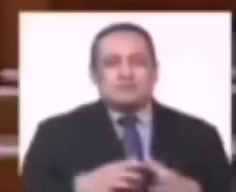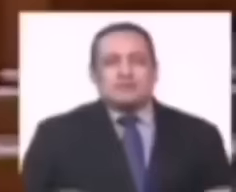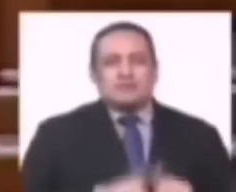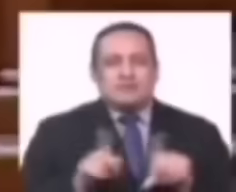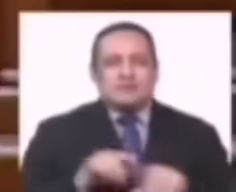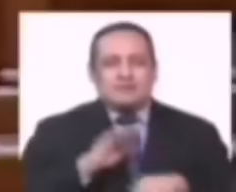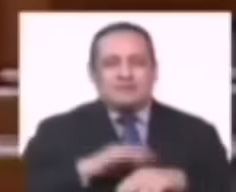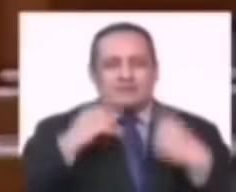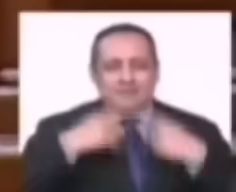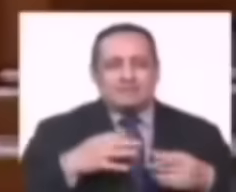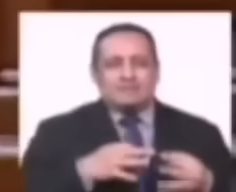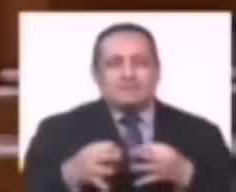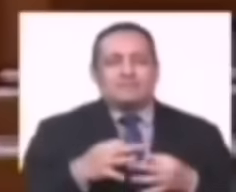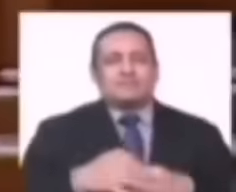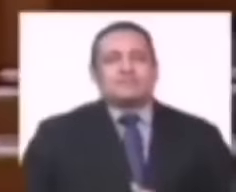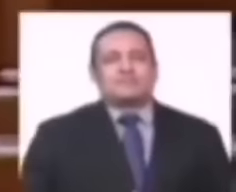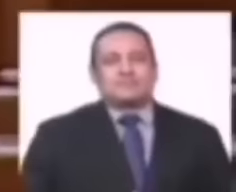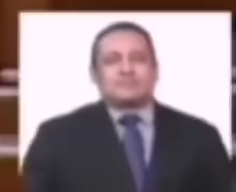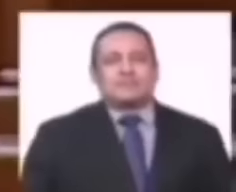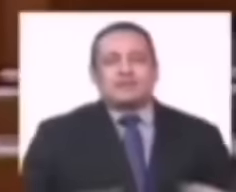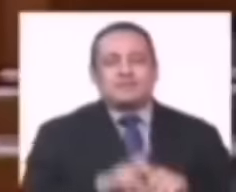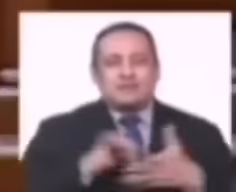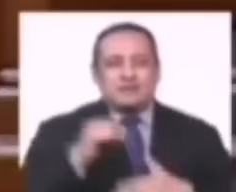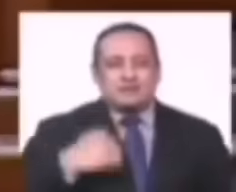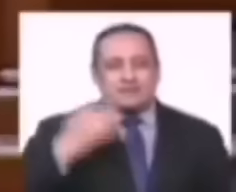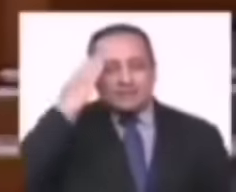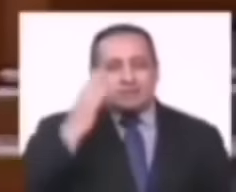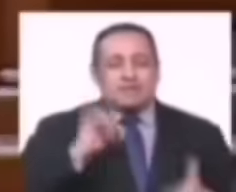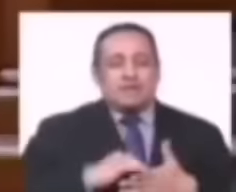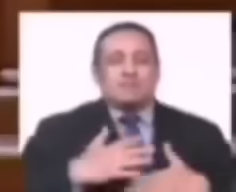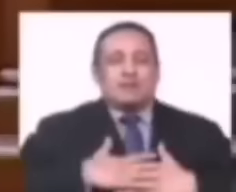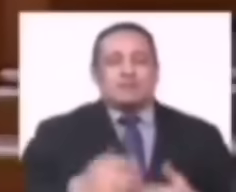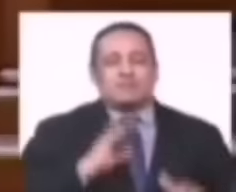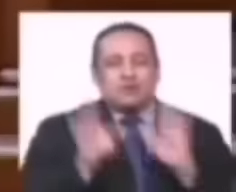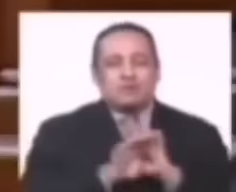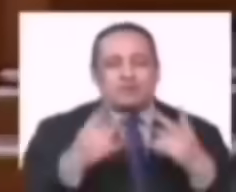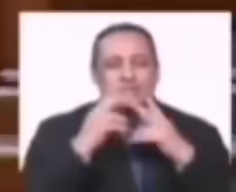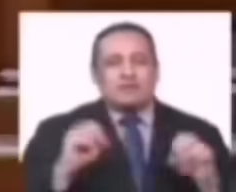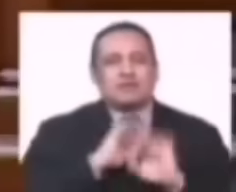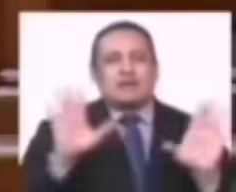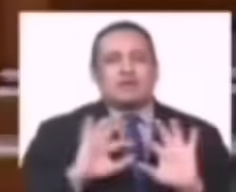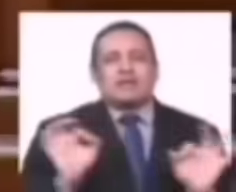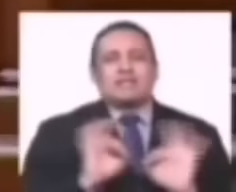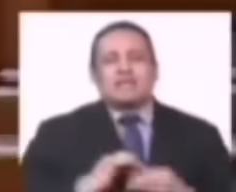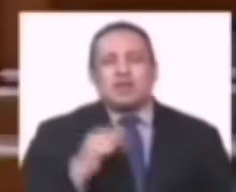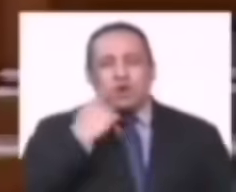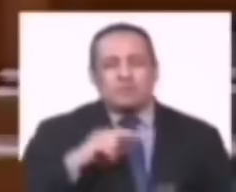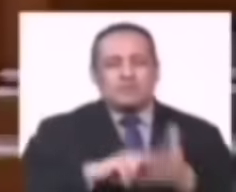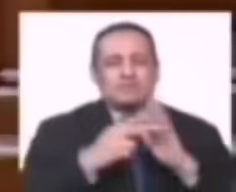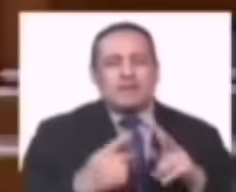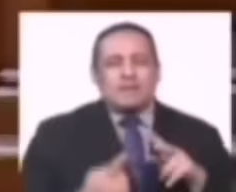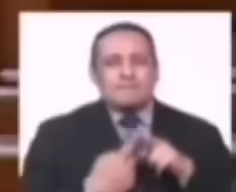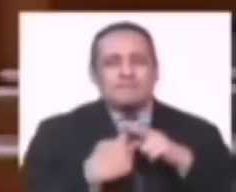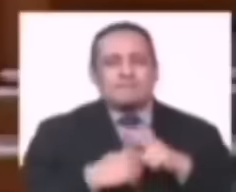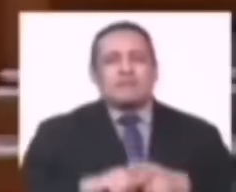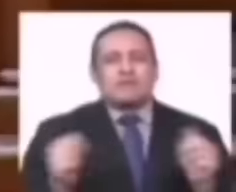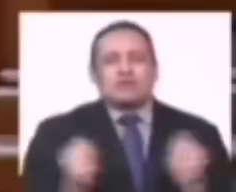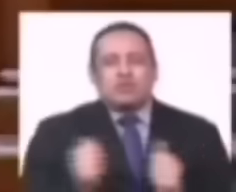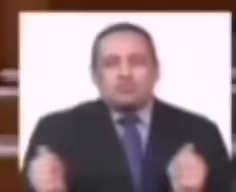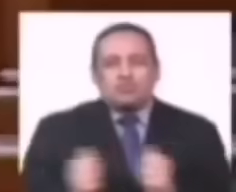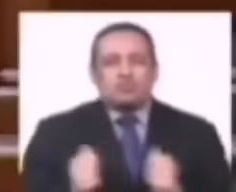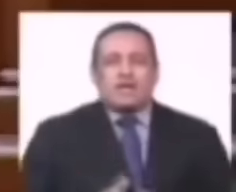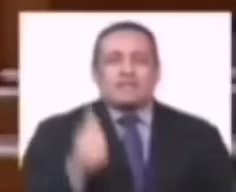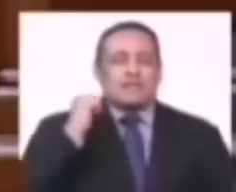película. Cuando se sabe, y por lo menos para mí está claro, que ningún hombre surge en la vida si no tiene a su lado, no atrás